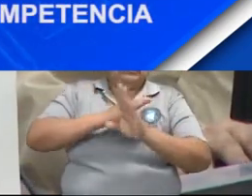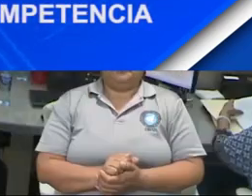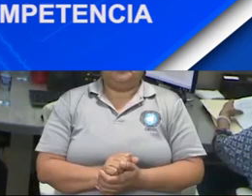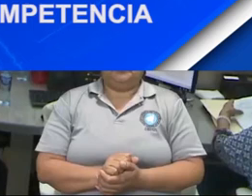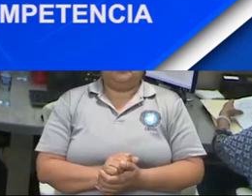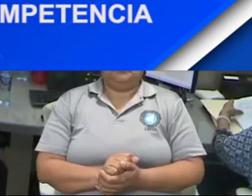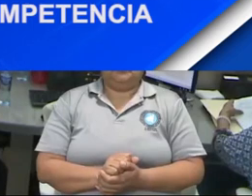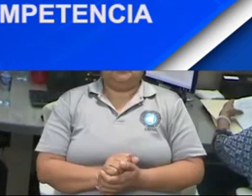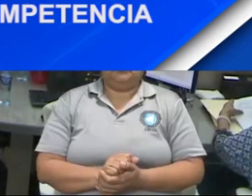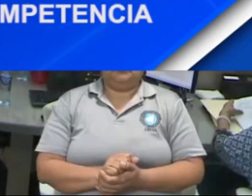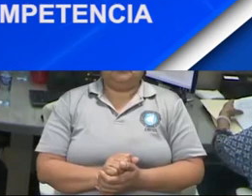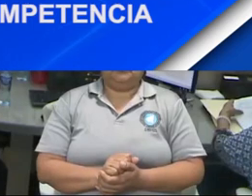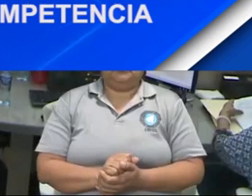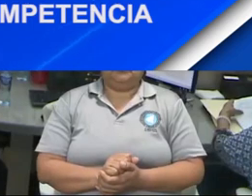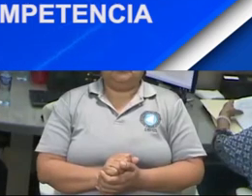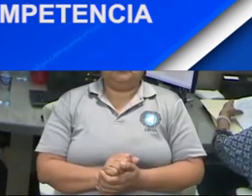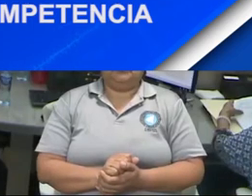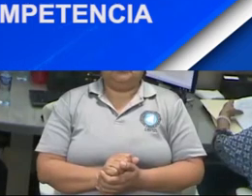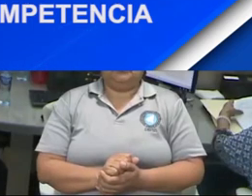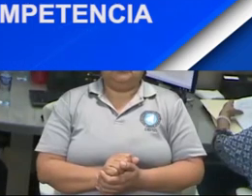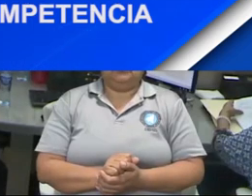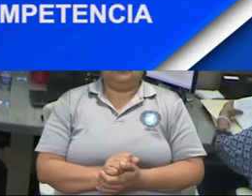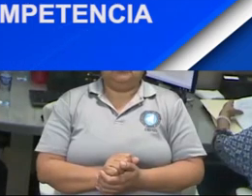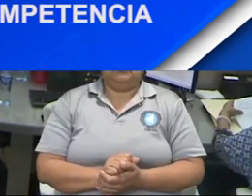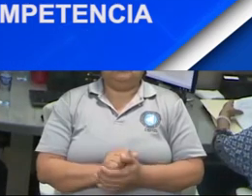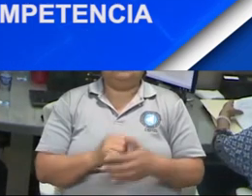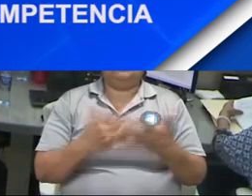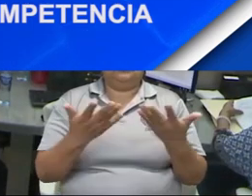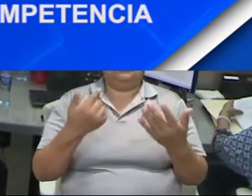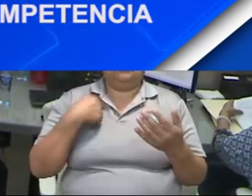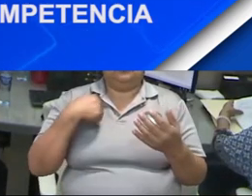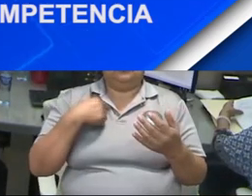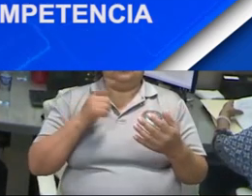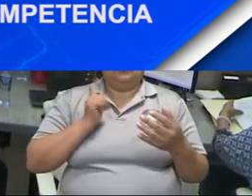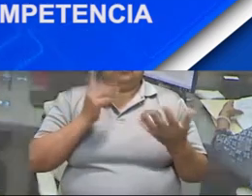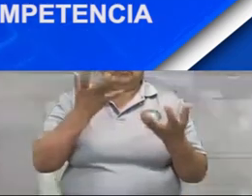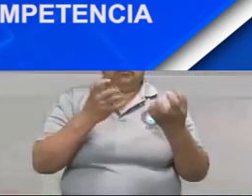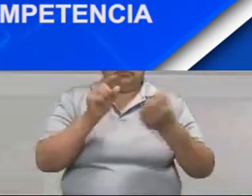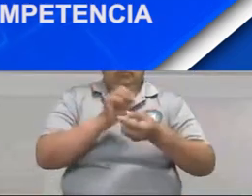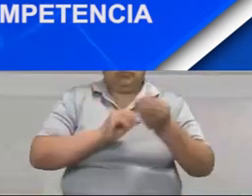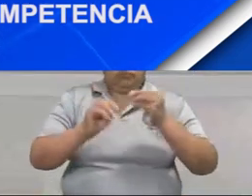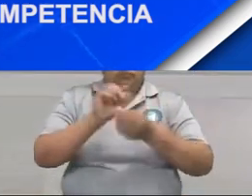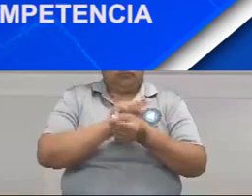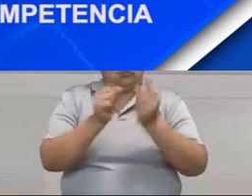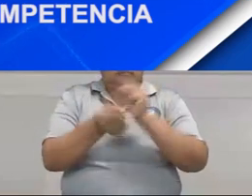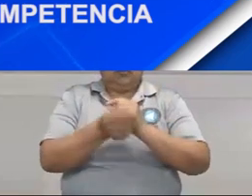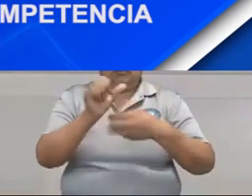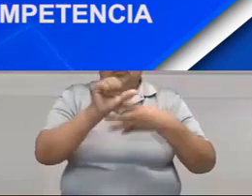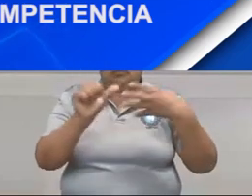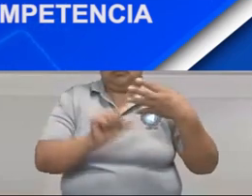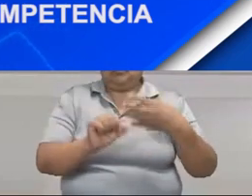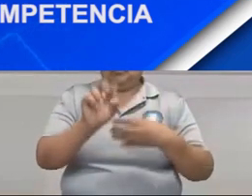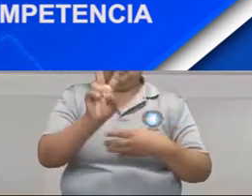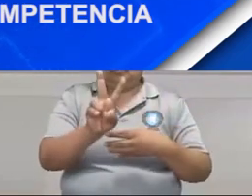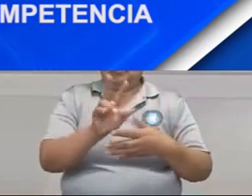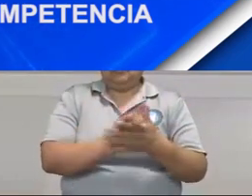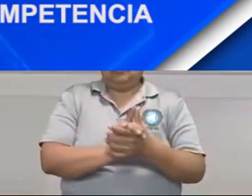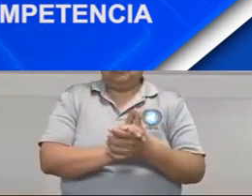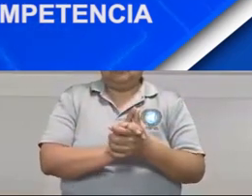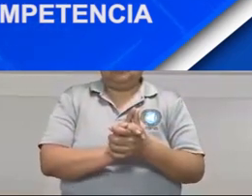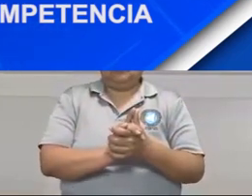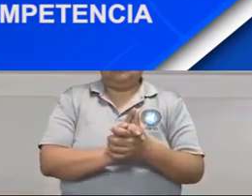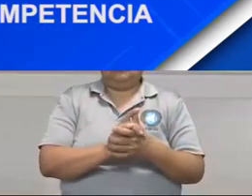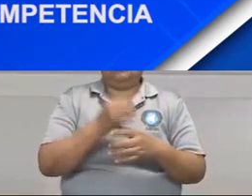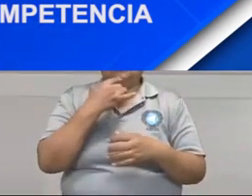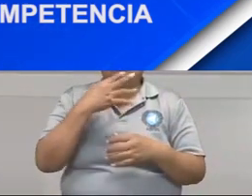agua potable. Luego de reformar la tras cinco días de combates, sigue siendo imposible saber quién controla qué partes de la capital, mientras